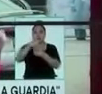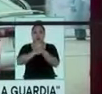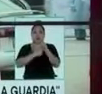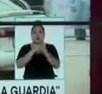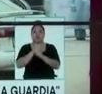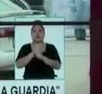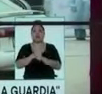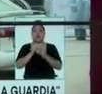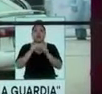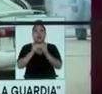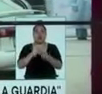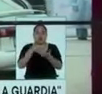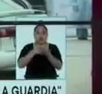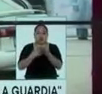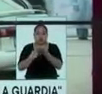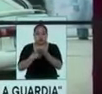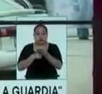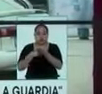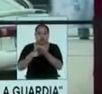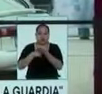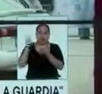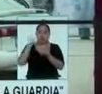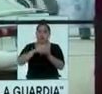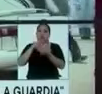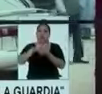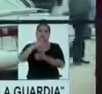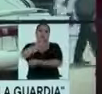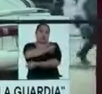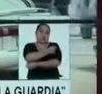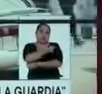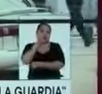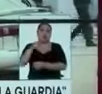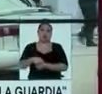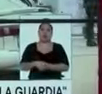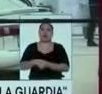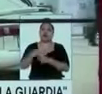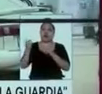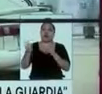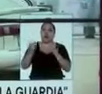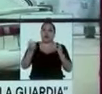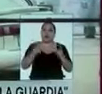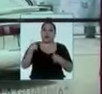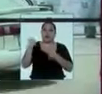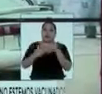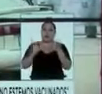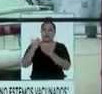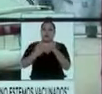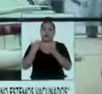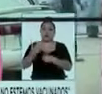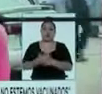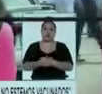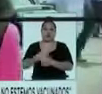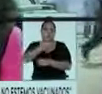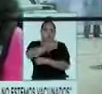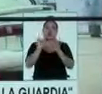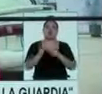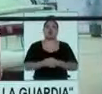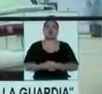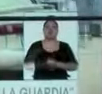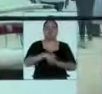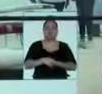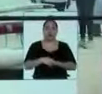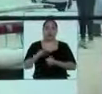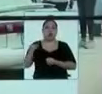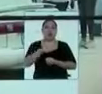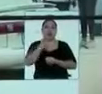ministro. El vacunacar. Yo no voy a criticar el tema del vacunacar, porque se utiliza en cualquier cantidad del mundo.